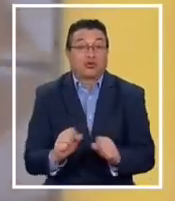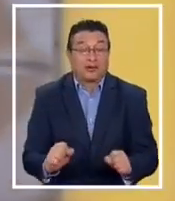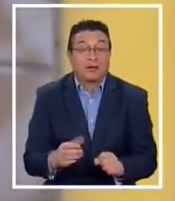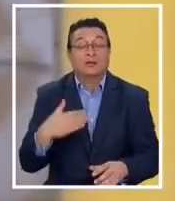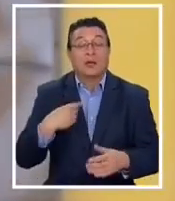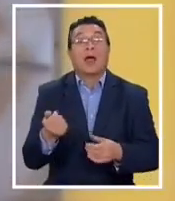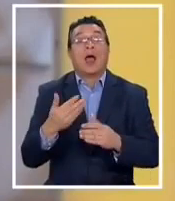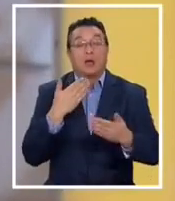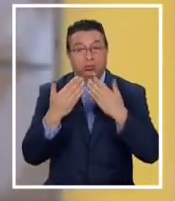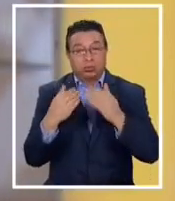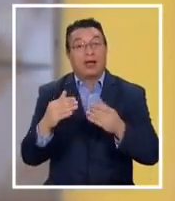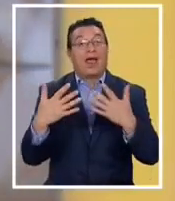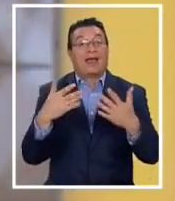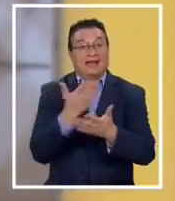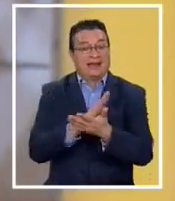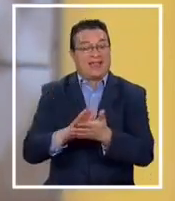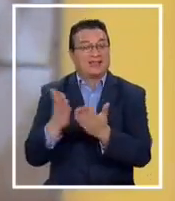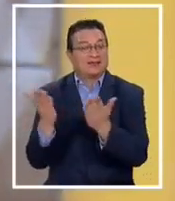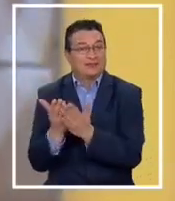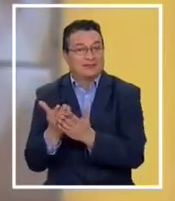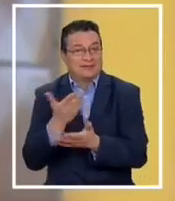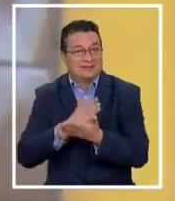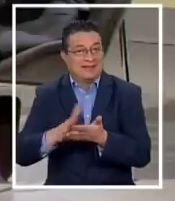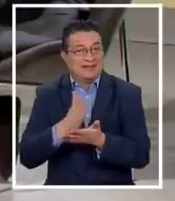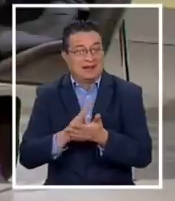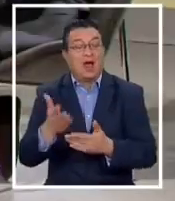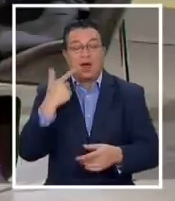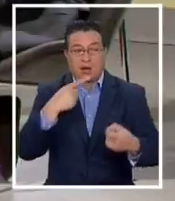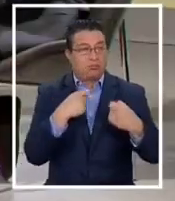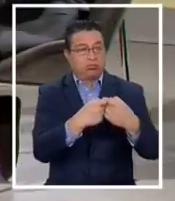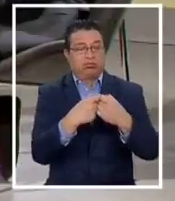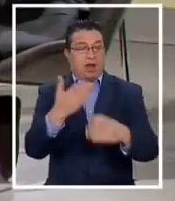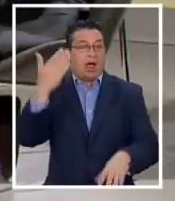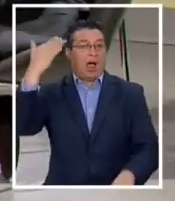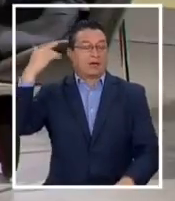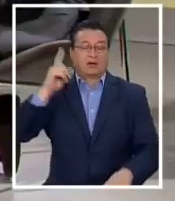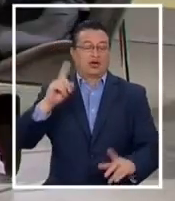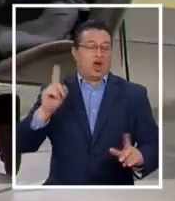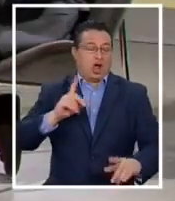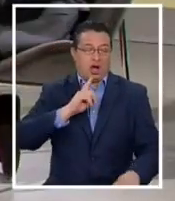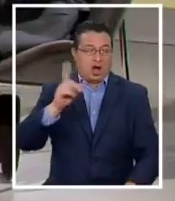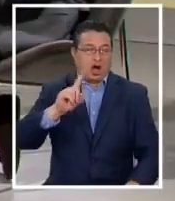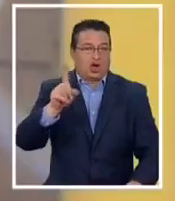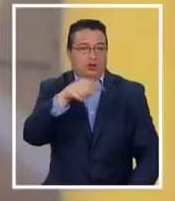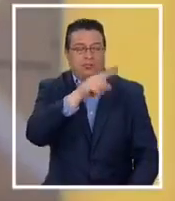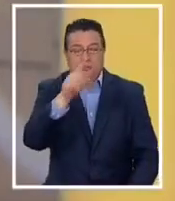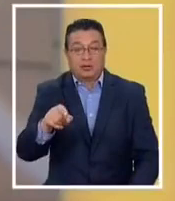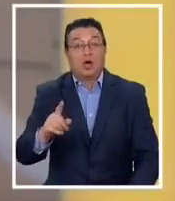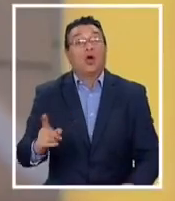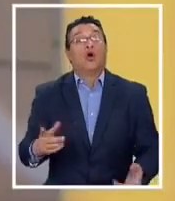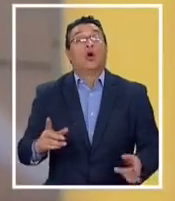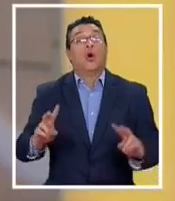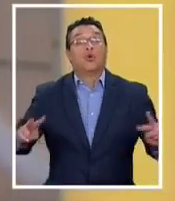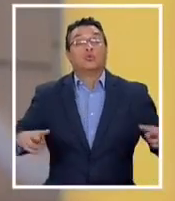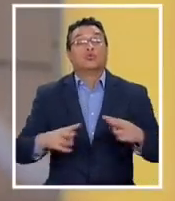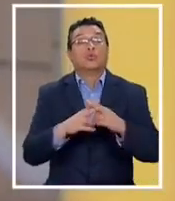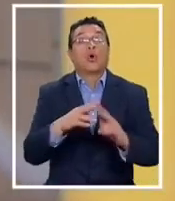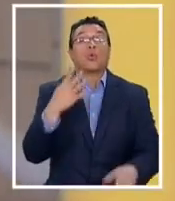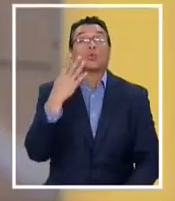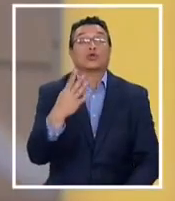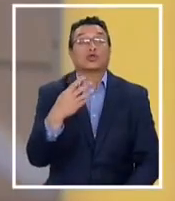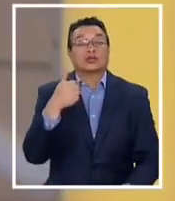discusión de la gratuidad que hace 10 años atraer a casi discutir algo que era tabú en nuestro país tampoco hubiéramos construido